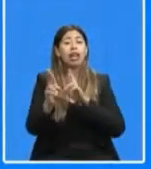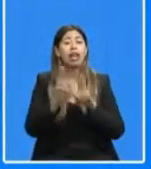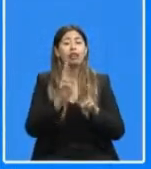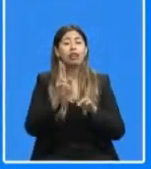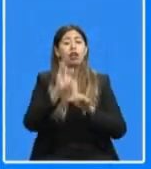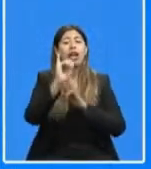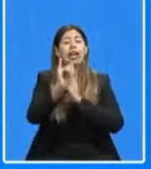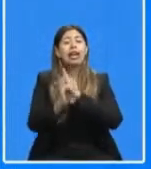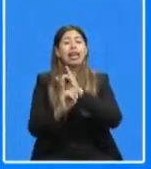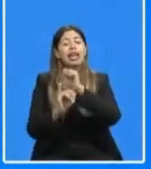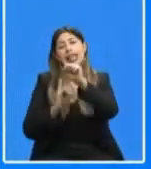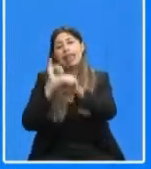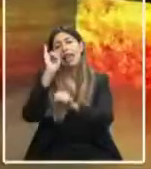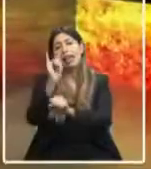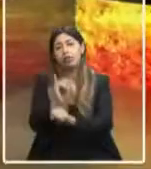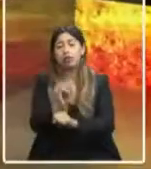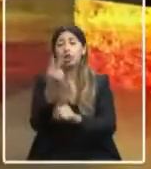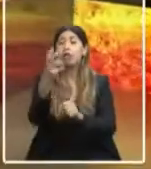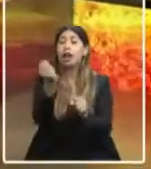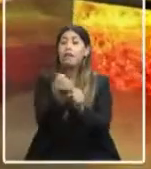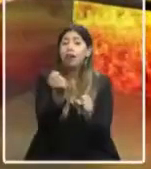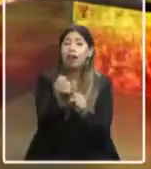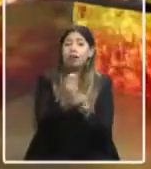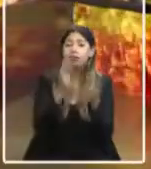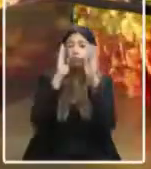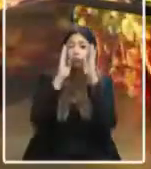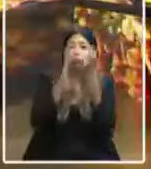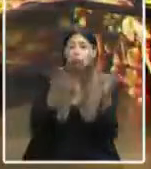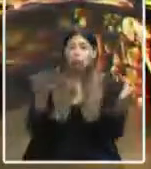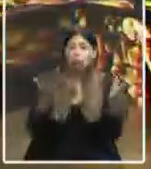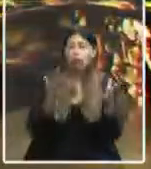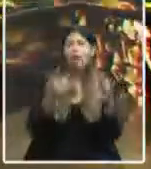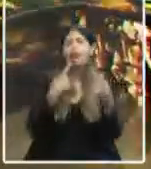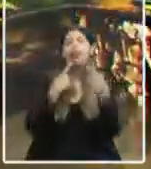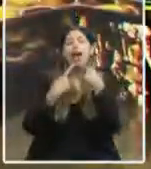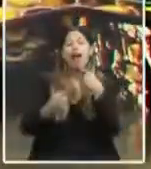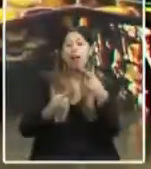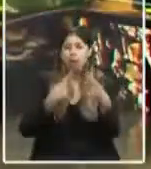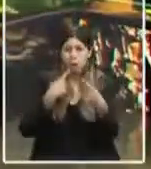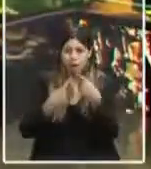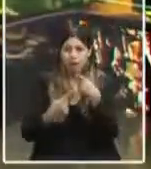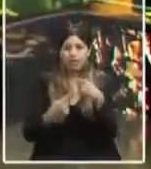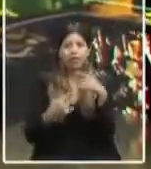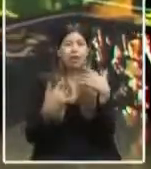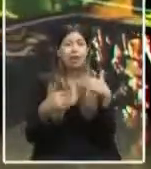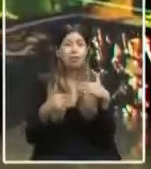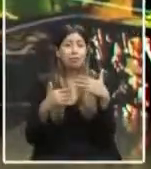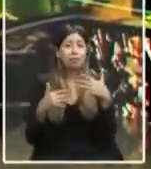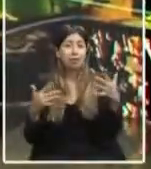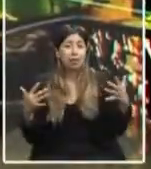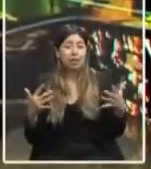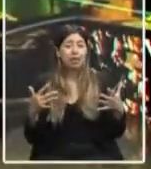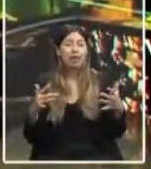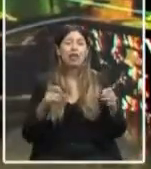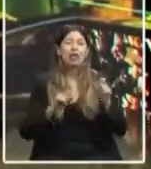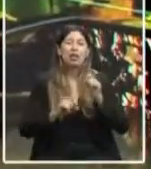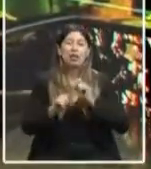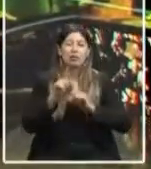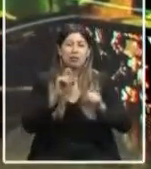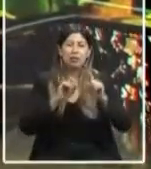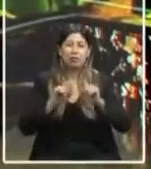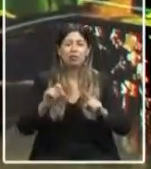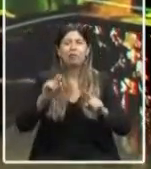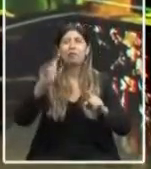trabajo está enfocado principalmente en aplicar un enfoque dialogante clave para combatir los efectos del